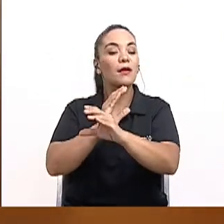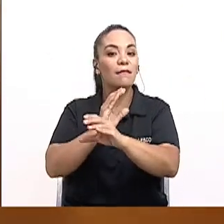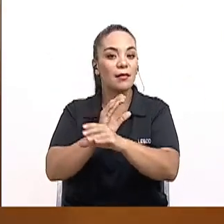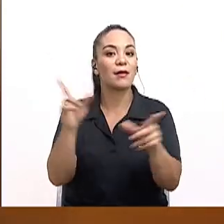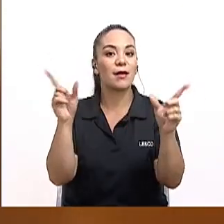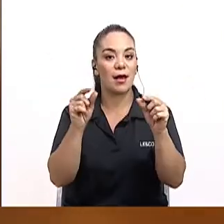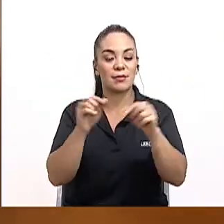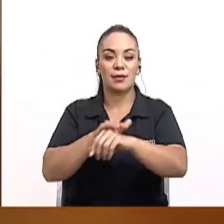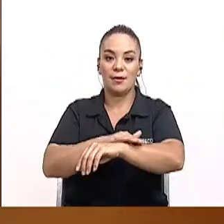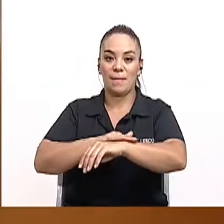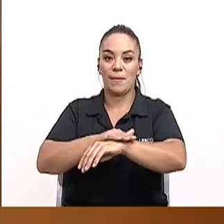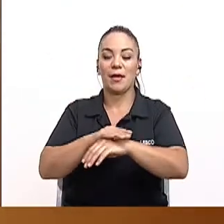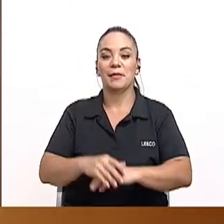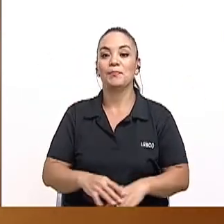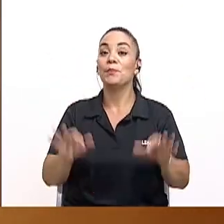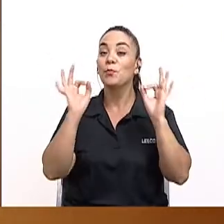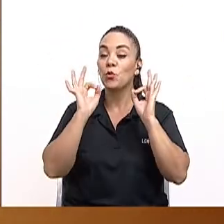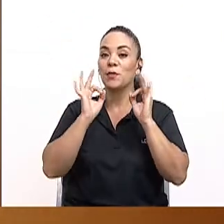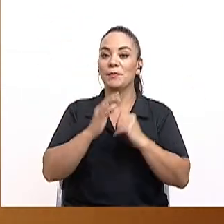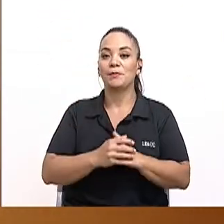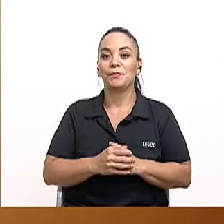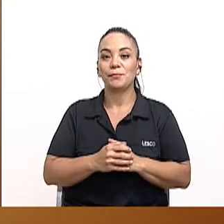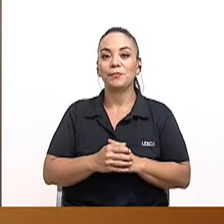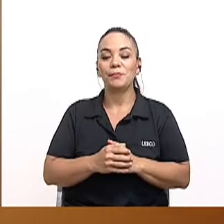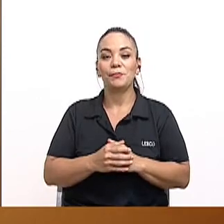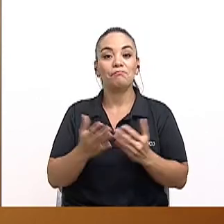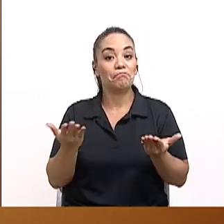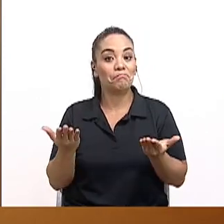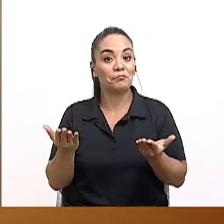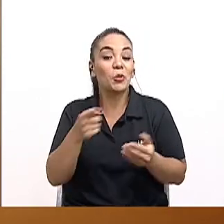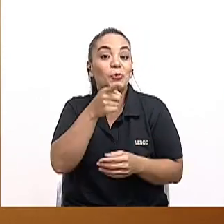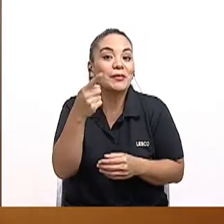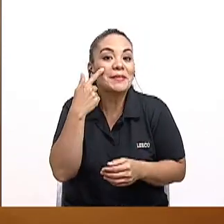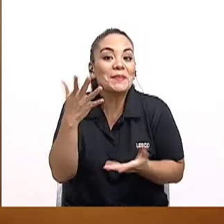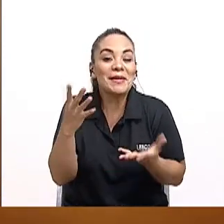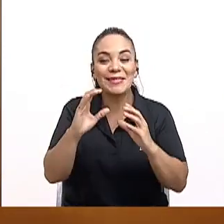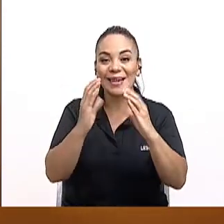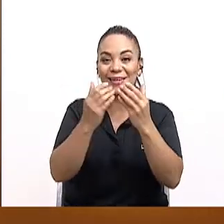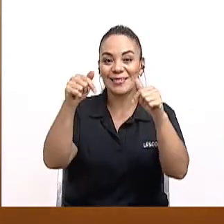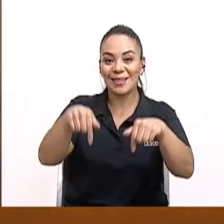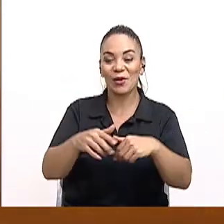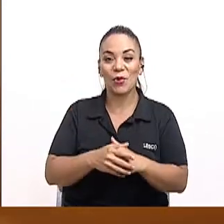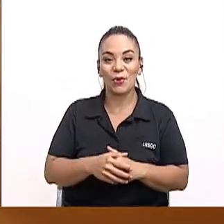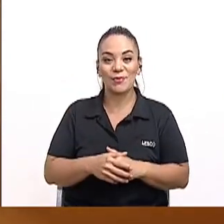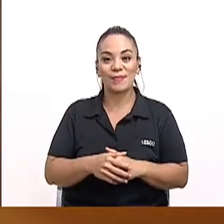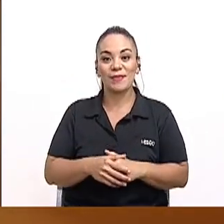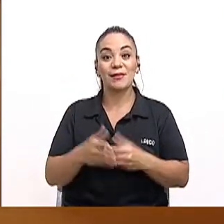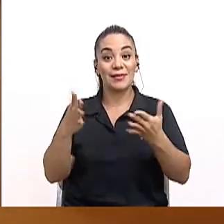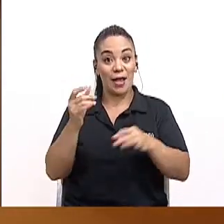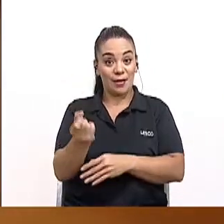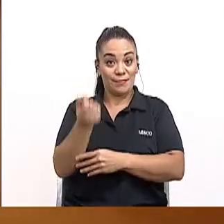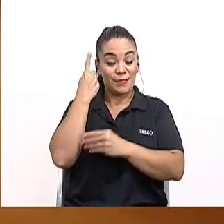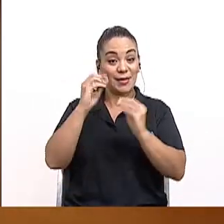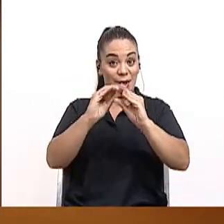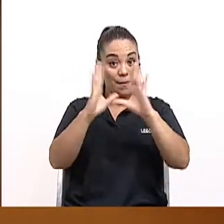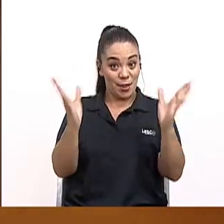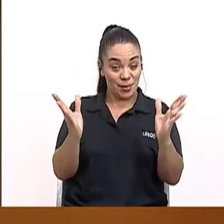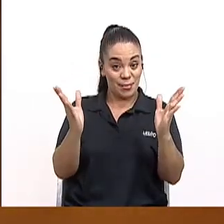el cáncer de piel. Muy bien, hasta aquí, ¿qué les ha parecido la clase? Ya está clara la definición